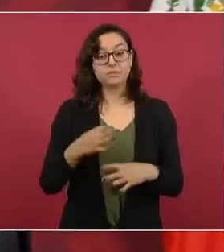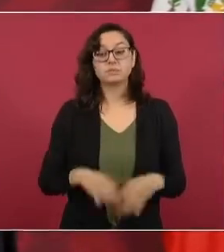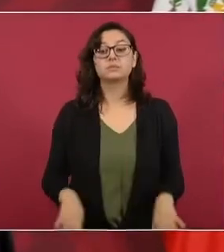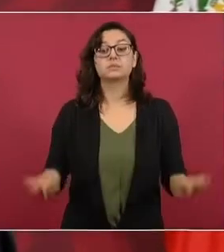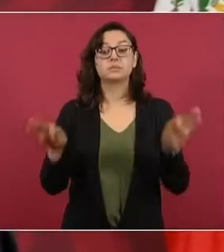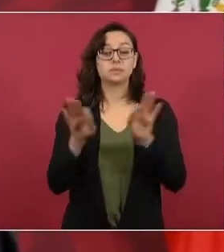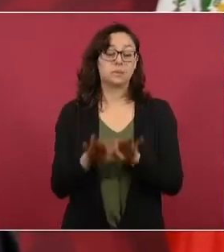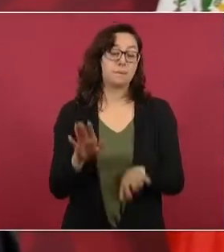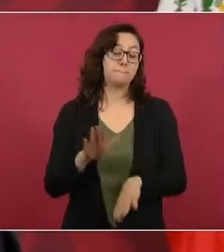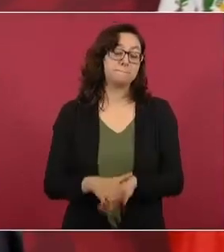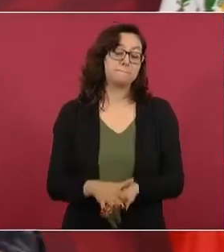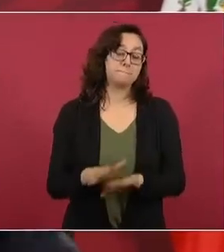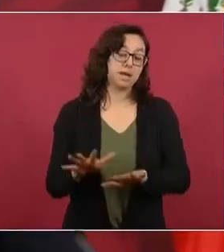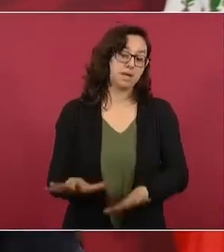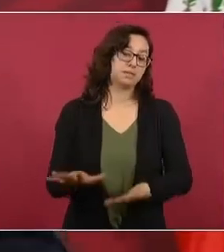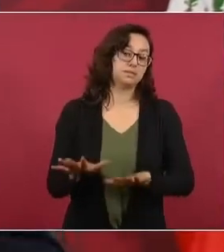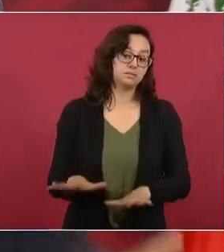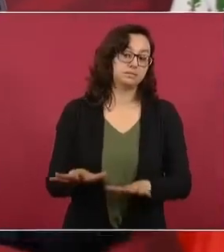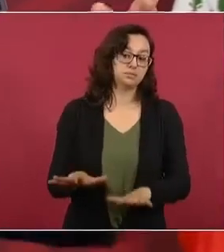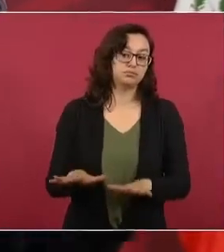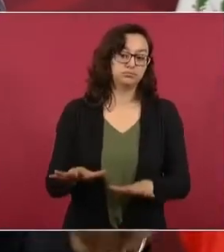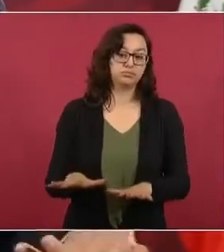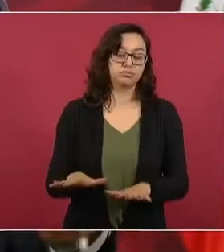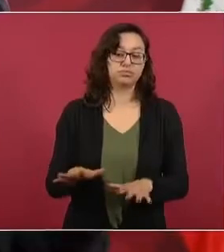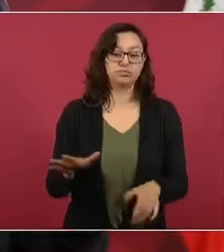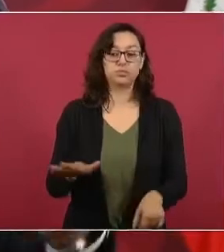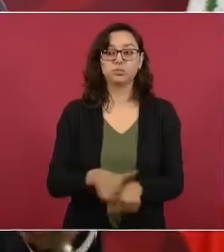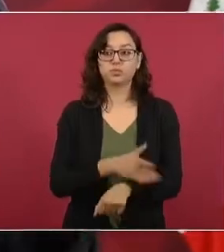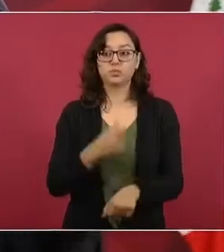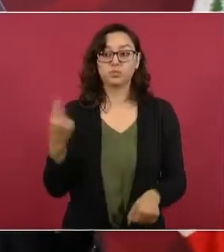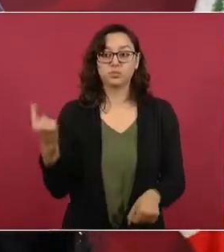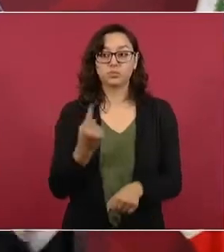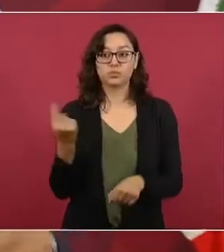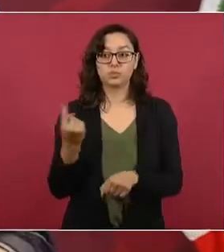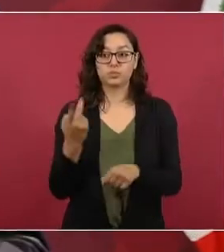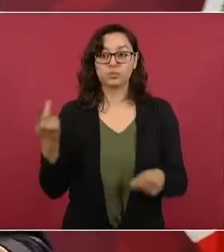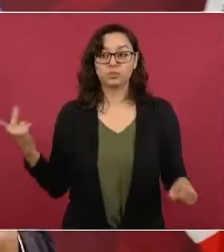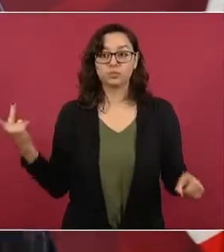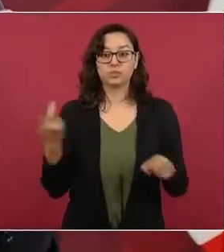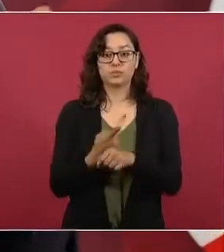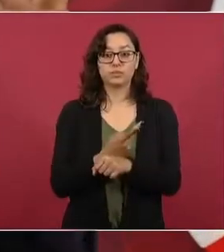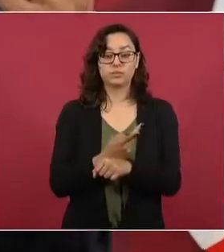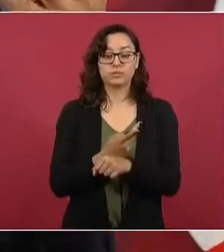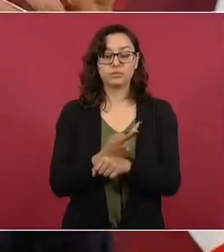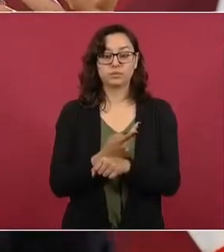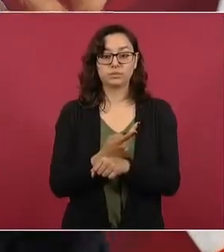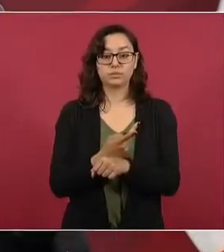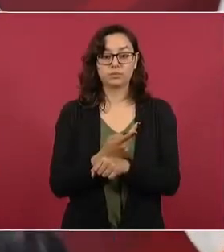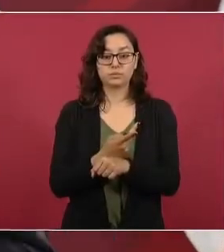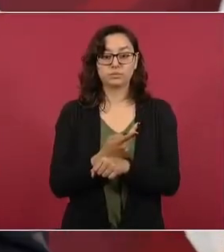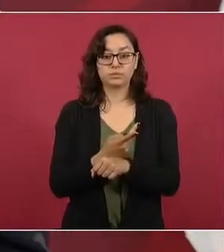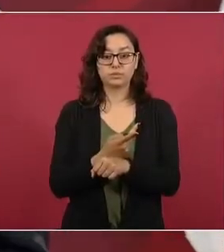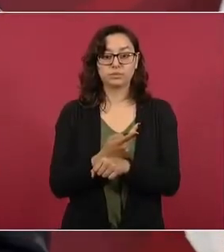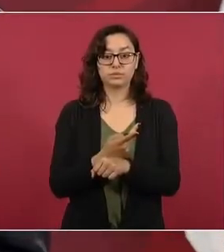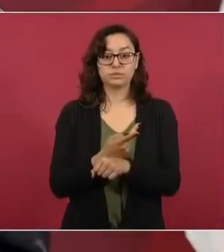estelar porque está emergiendo, está saliendo